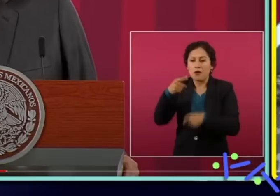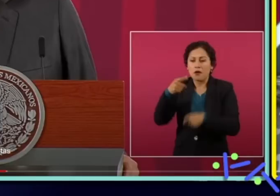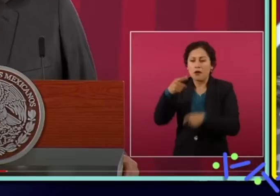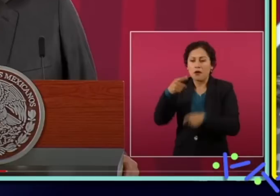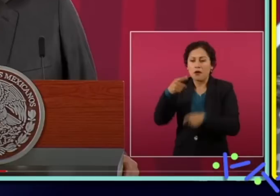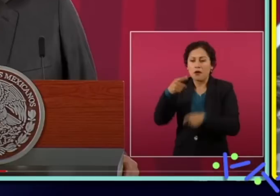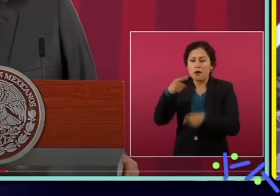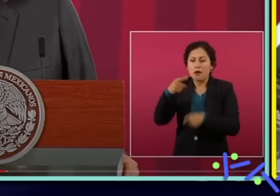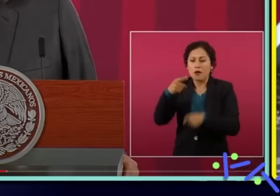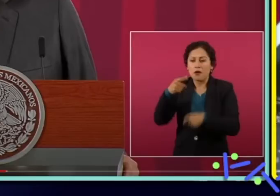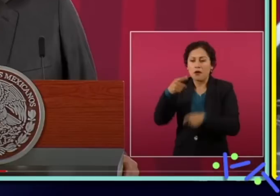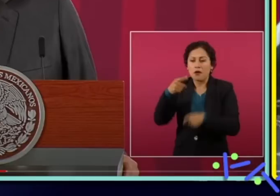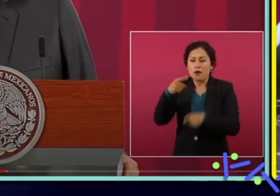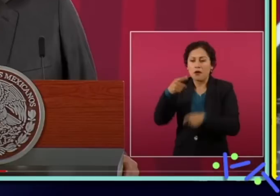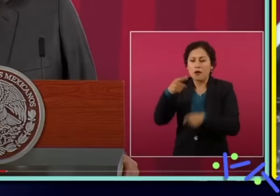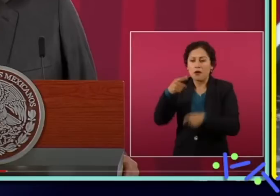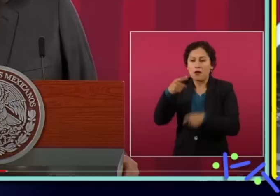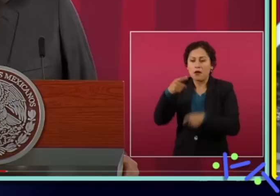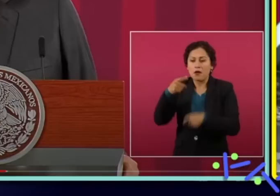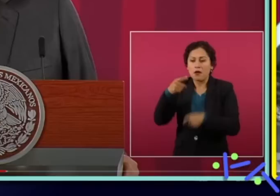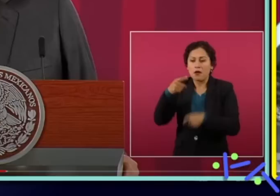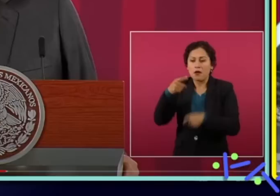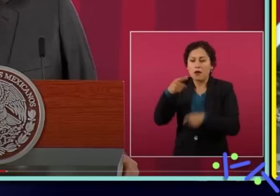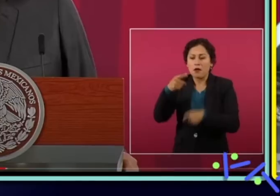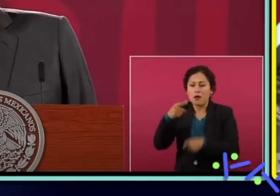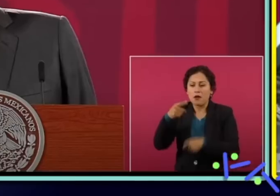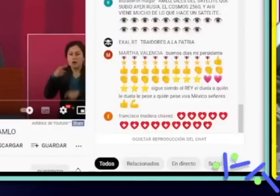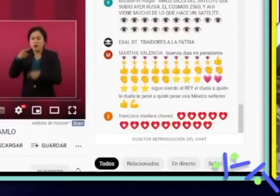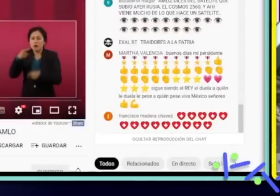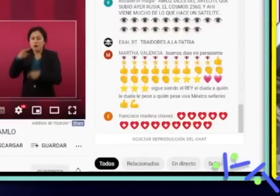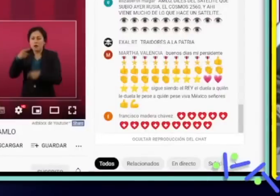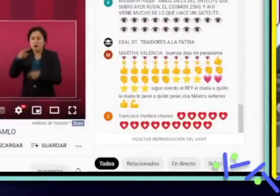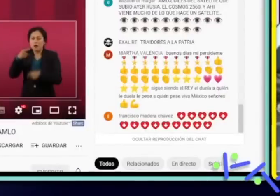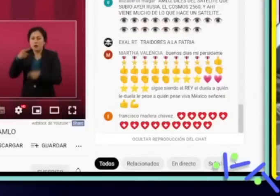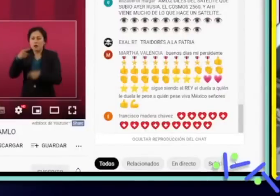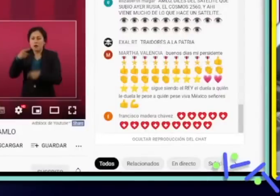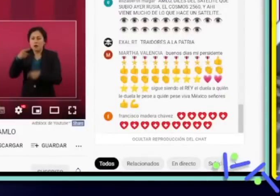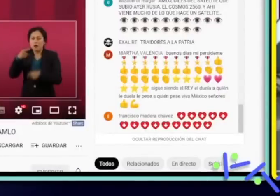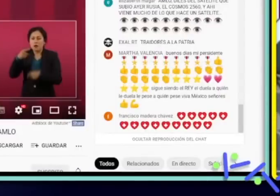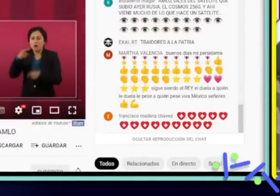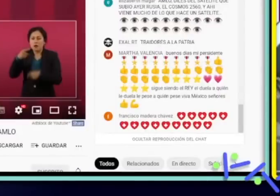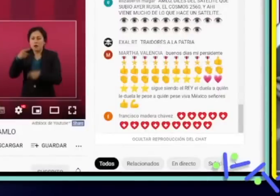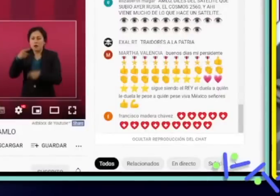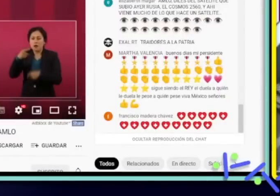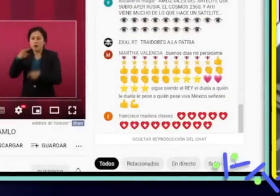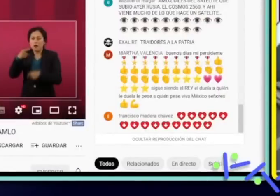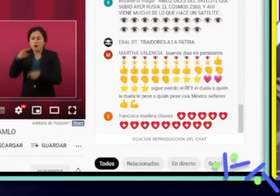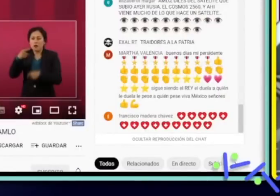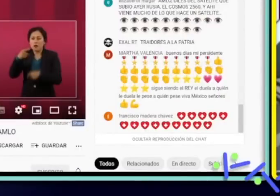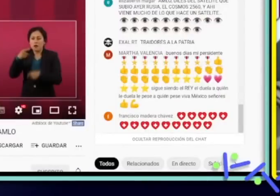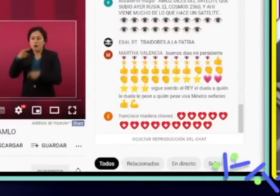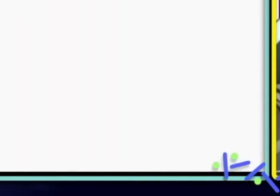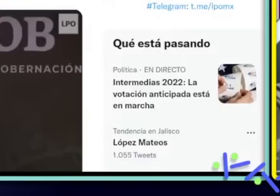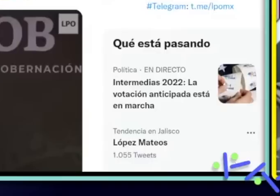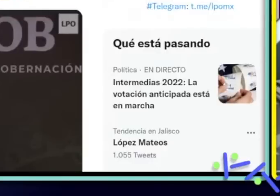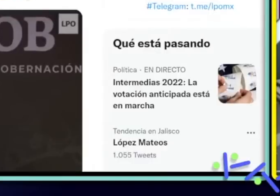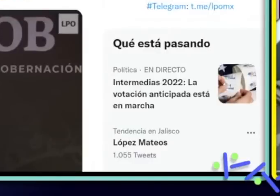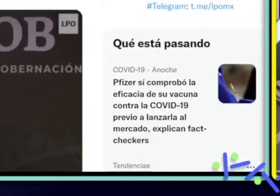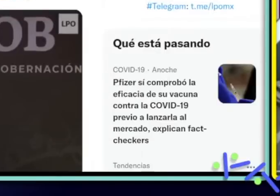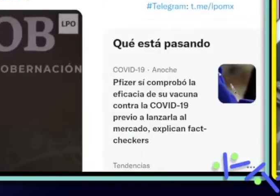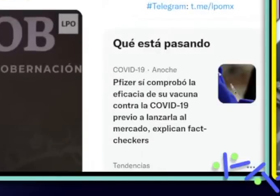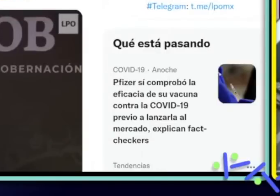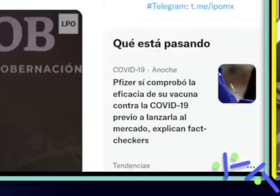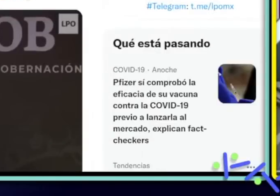de inseguridad, de atentados hacia periodistas, hacia comunicadores y que bueno,